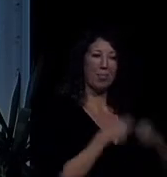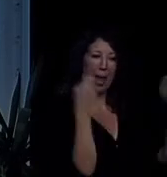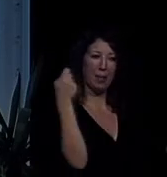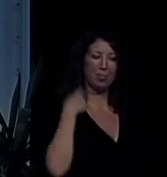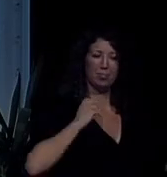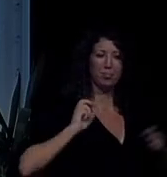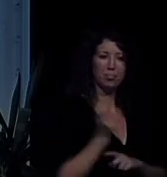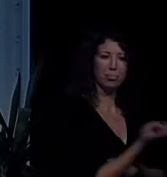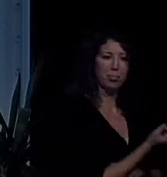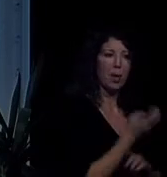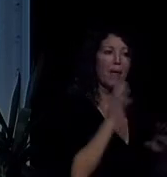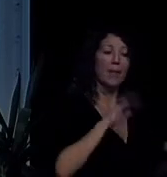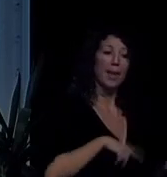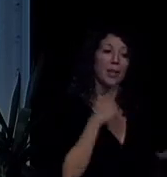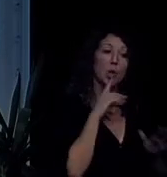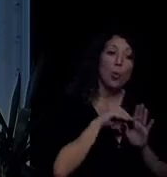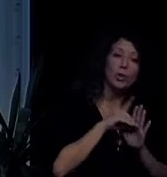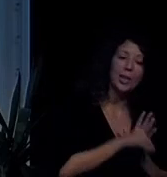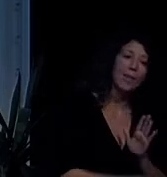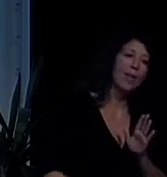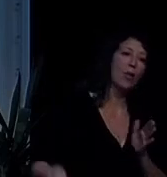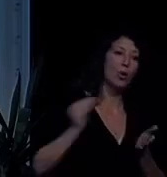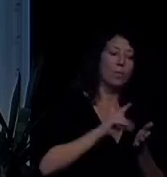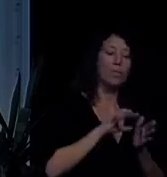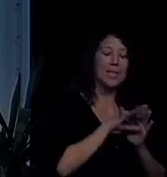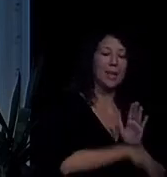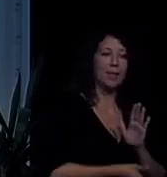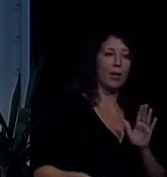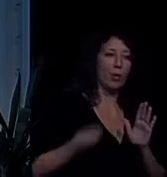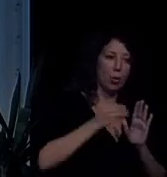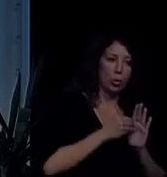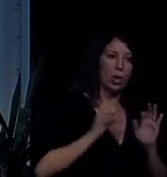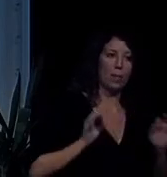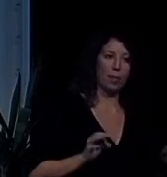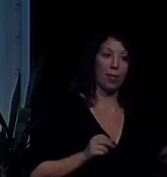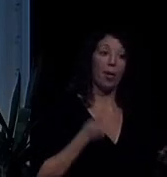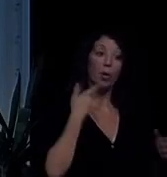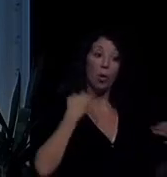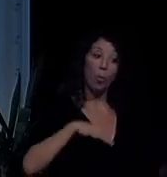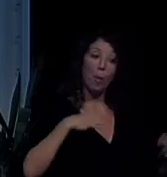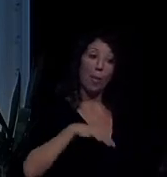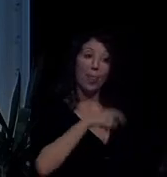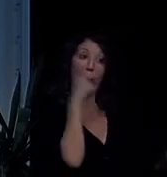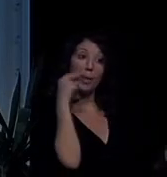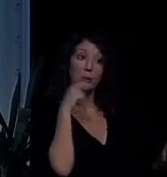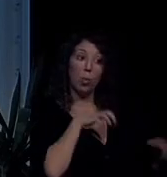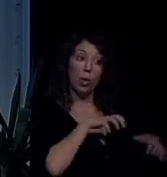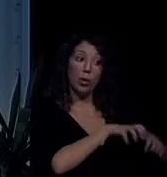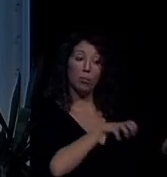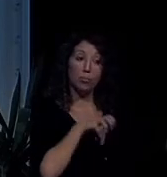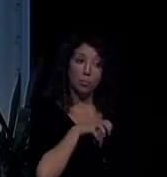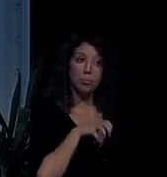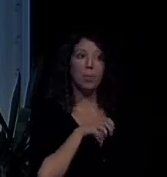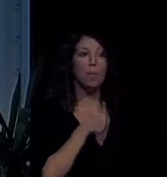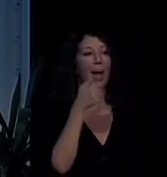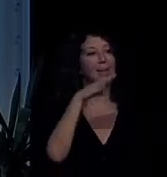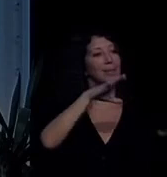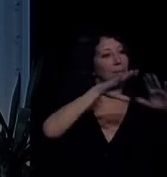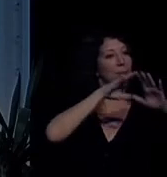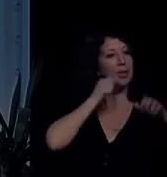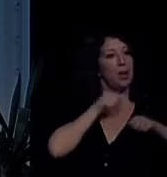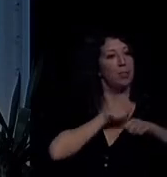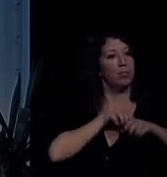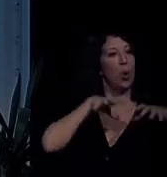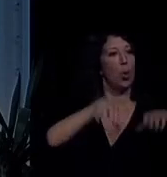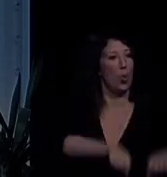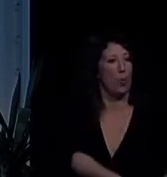esto es una forma de resignificar un espacio preferentemente masculino y de localizarnos en el espacio público como nuestro, ¿no?